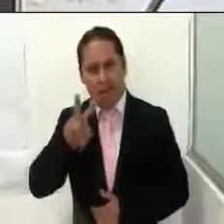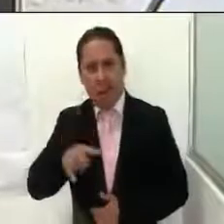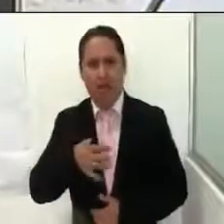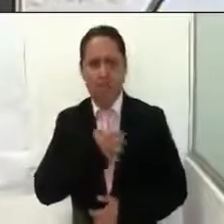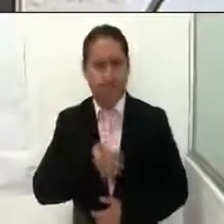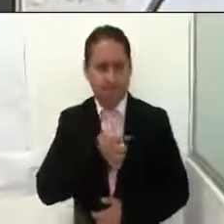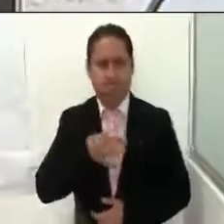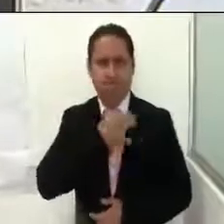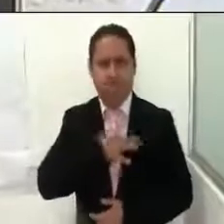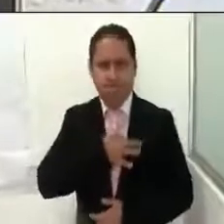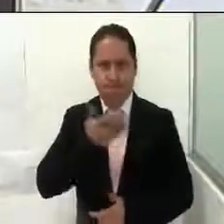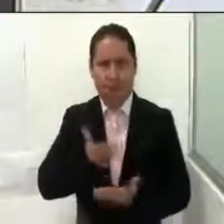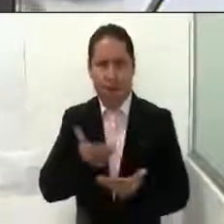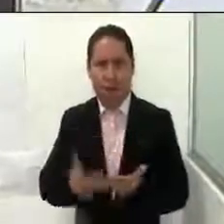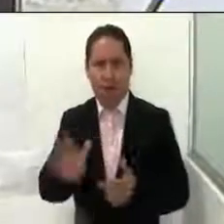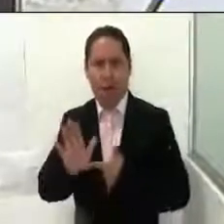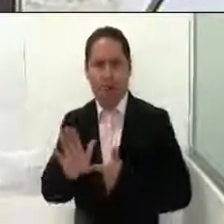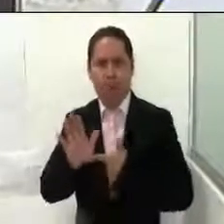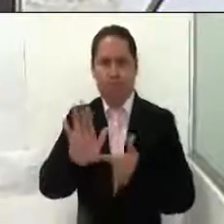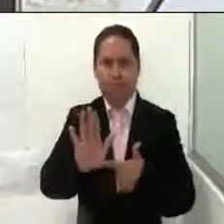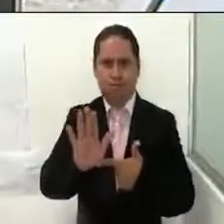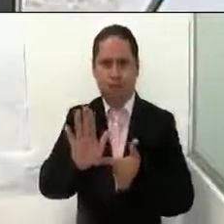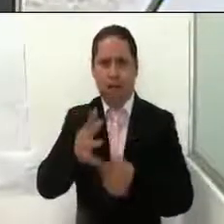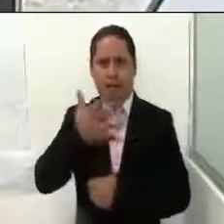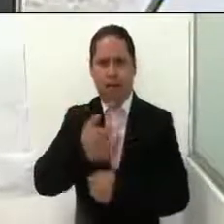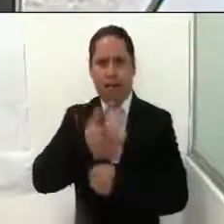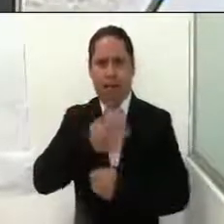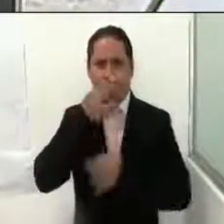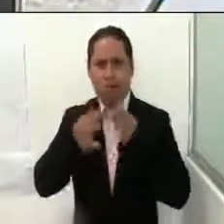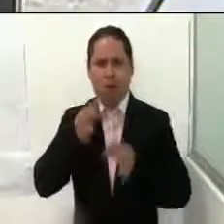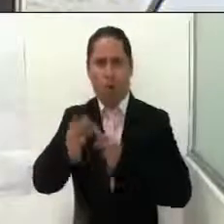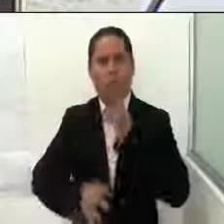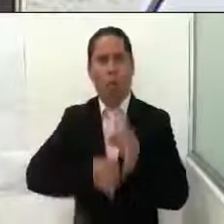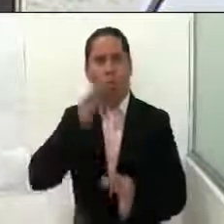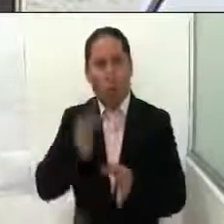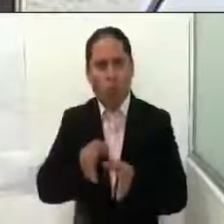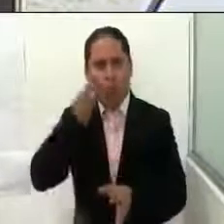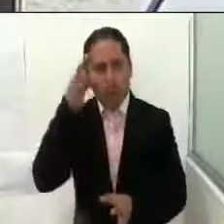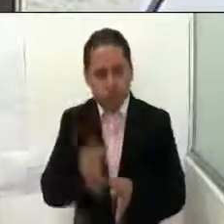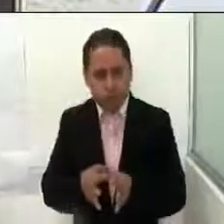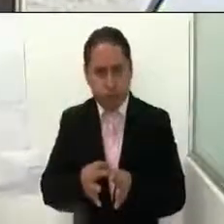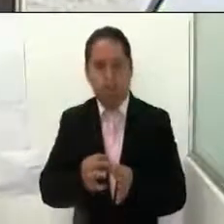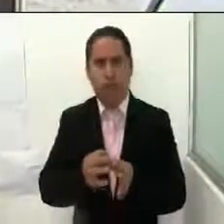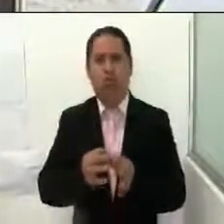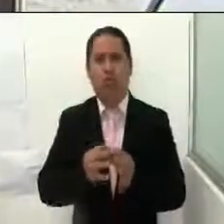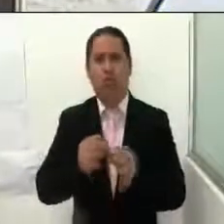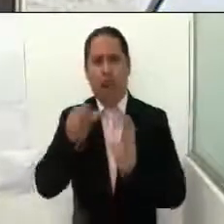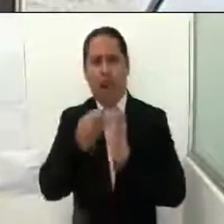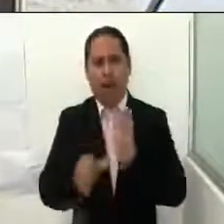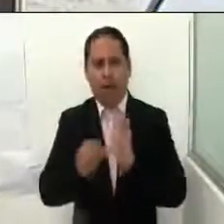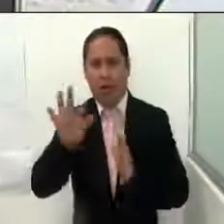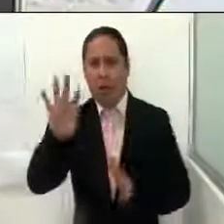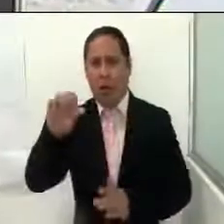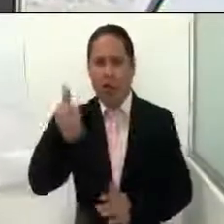comparecer ante esta soberanía popular para dar cumplimiento puntual a lo establecido en el artículo 46 de la